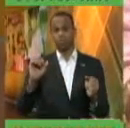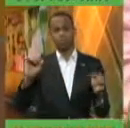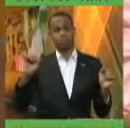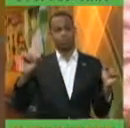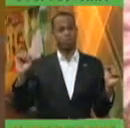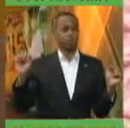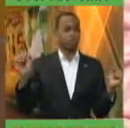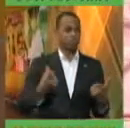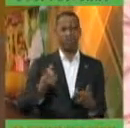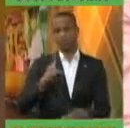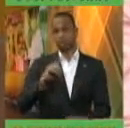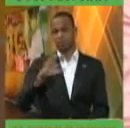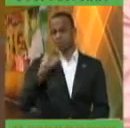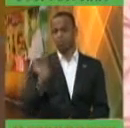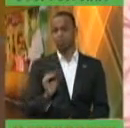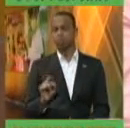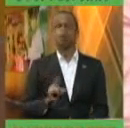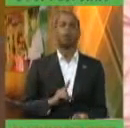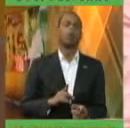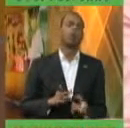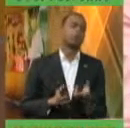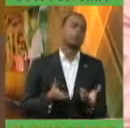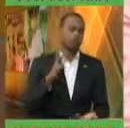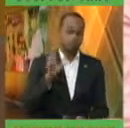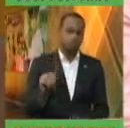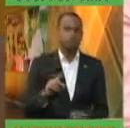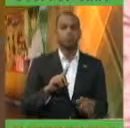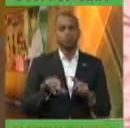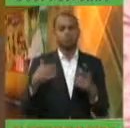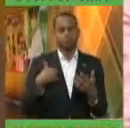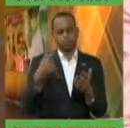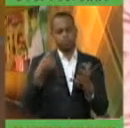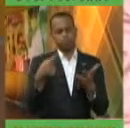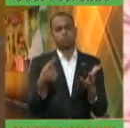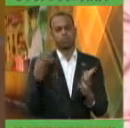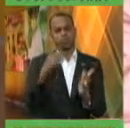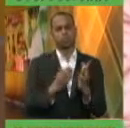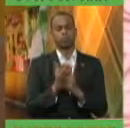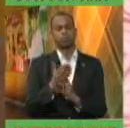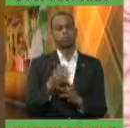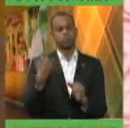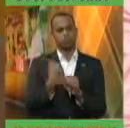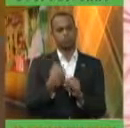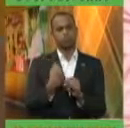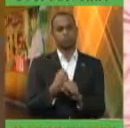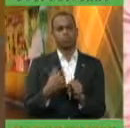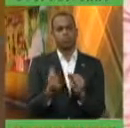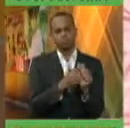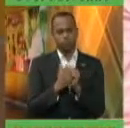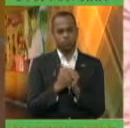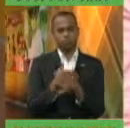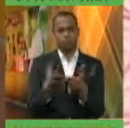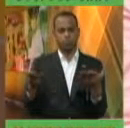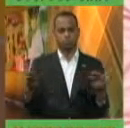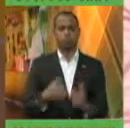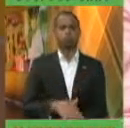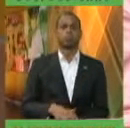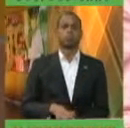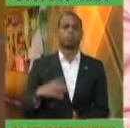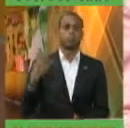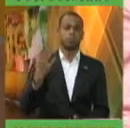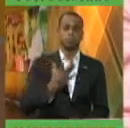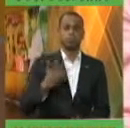respecto 100% pero si cuentan con especificaciones de accesibilidad se está trabajando directamente con ellos y así